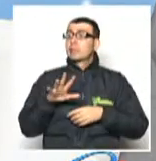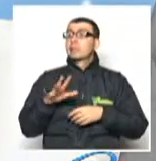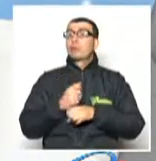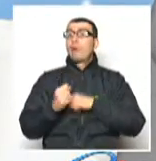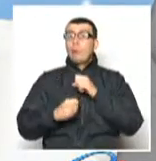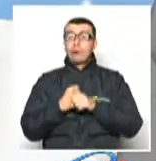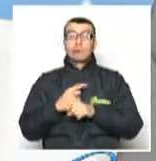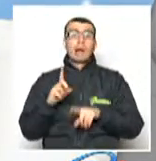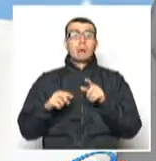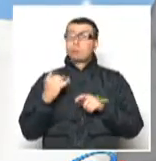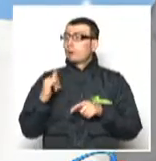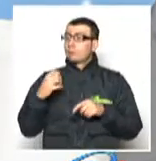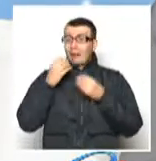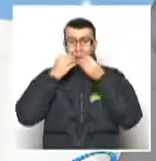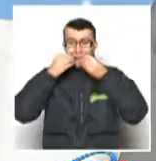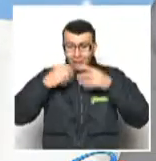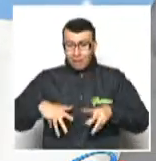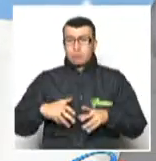sin dientes.